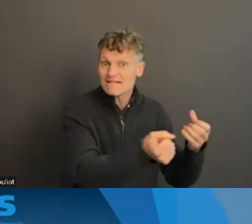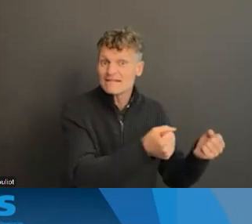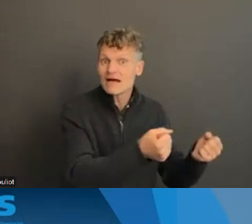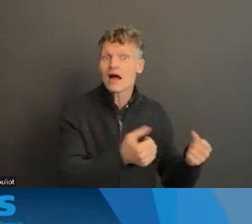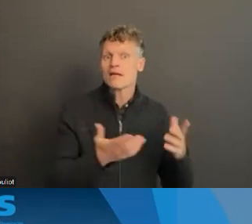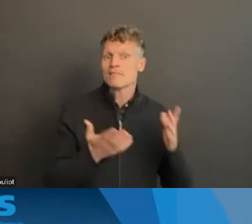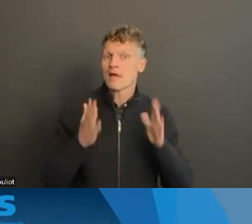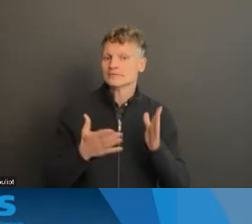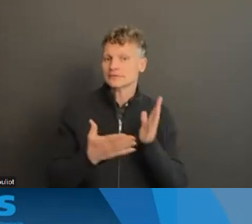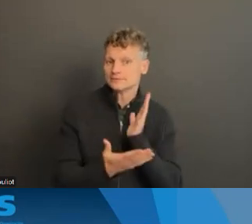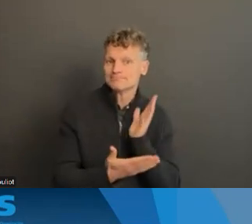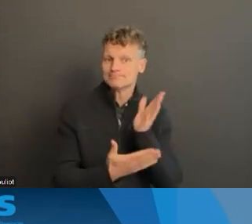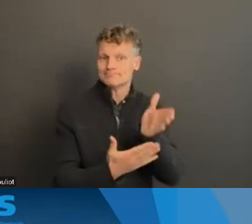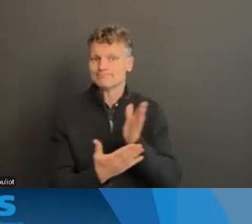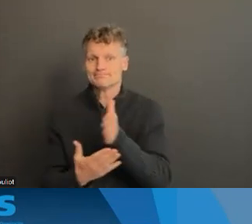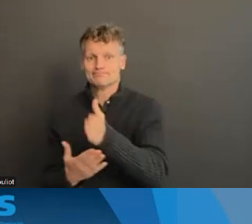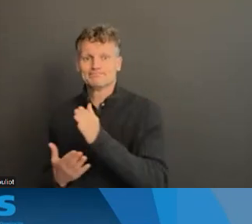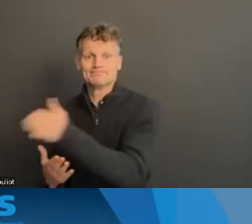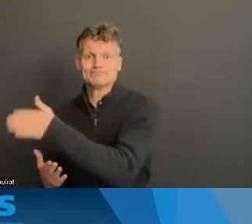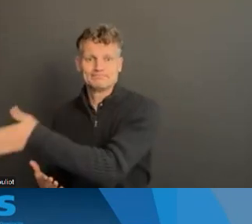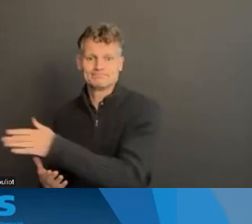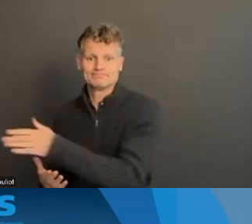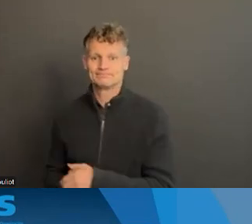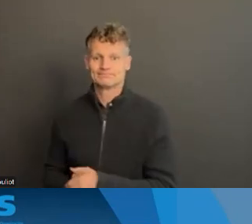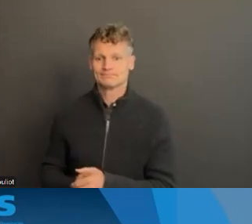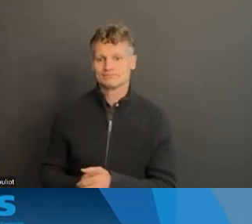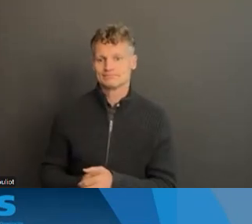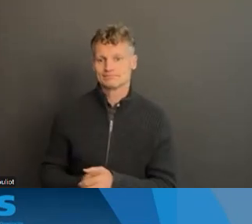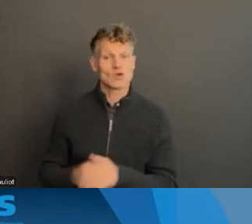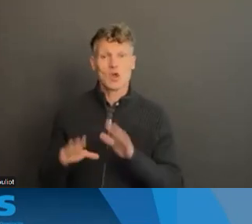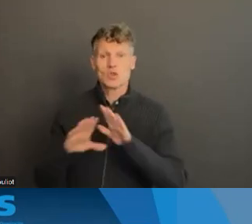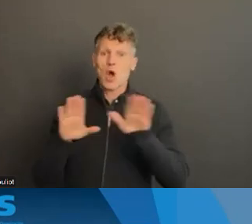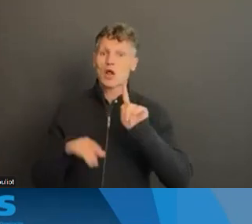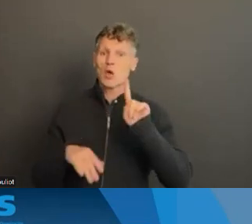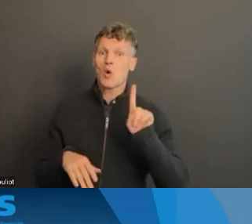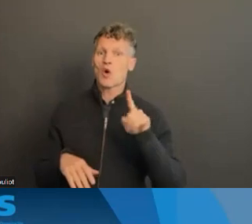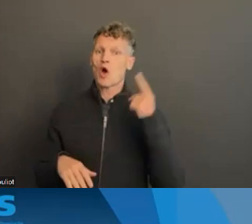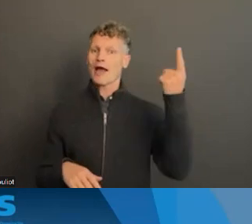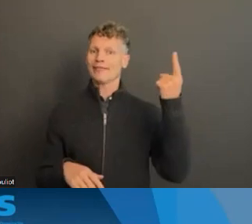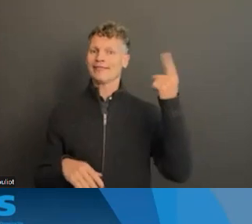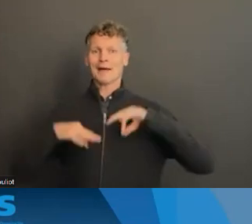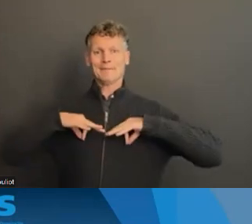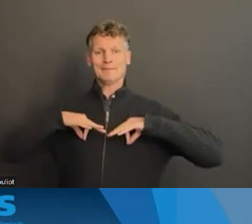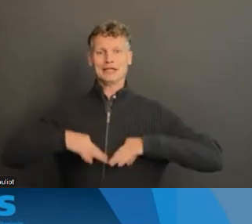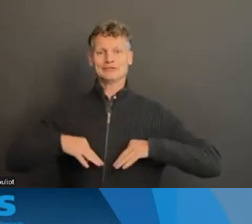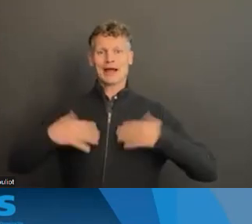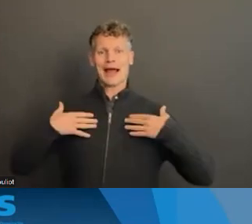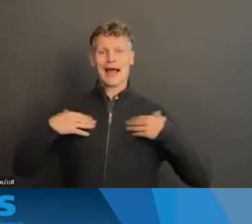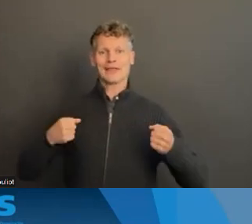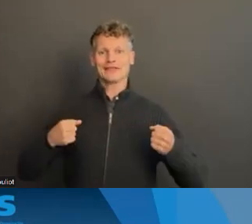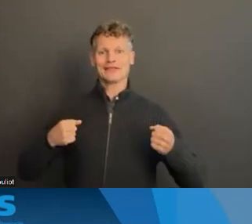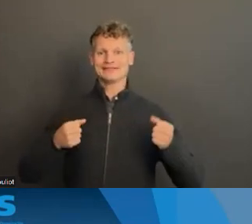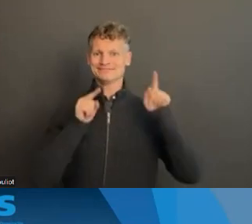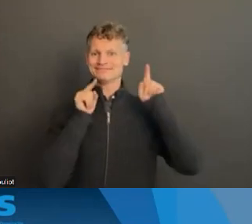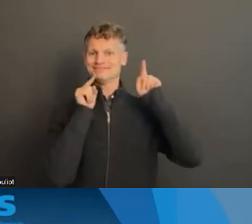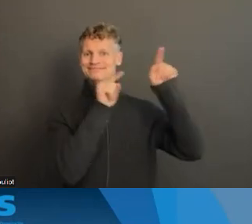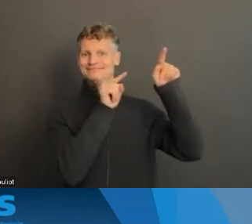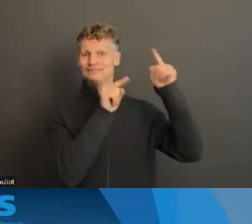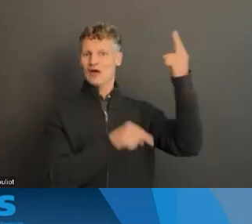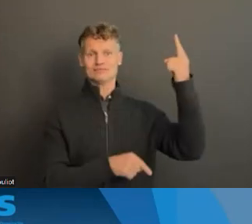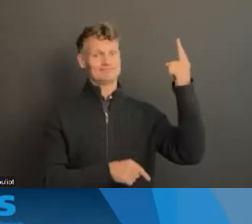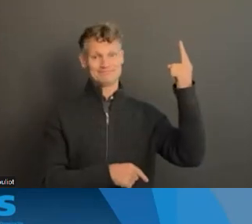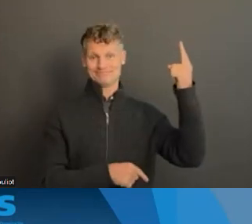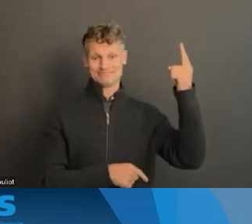dependen solamente del Ministerio de Salud. Y ya lo mencionamos esto. Y uno de los desafíos que